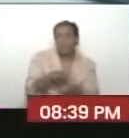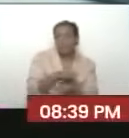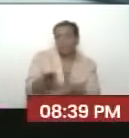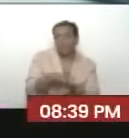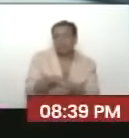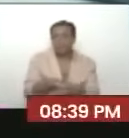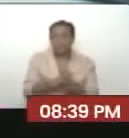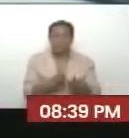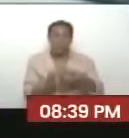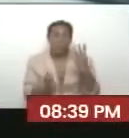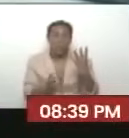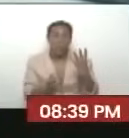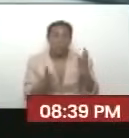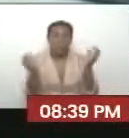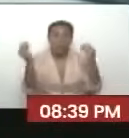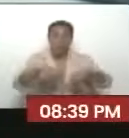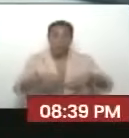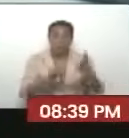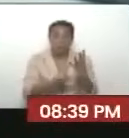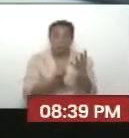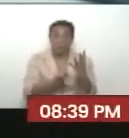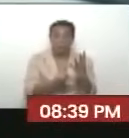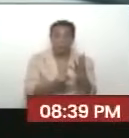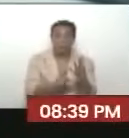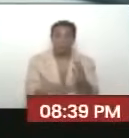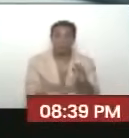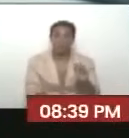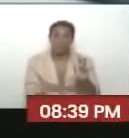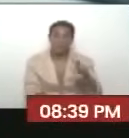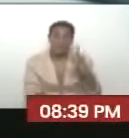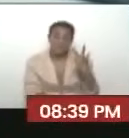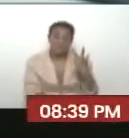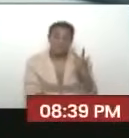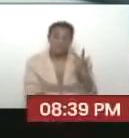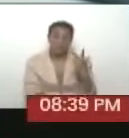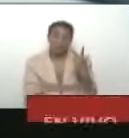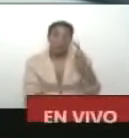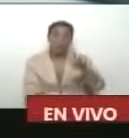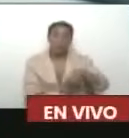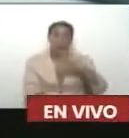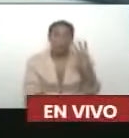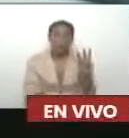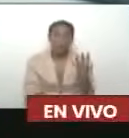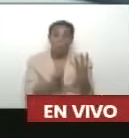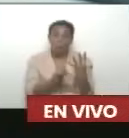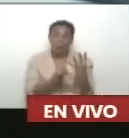Cuarto consenso. ¿No? Tercer consenso. Y después sumamos un cuarto consenso.